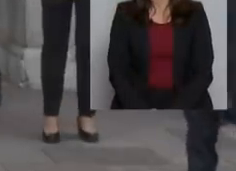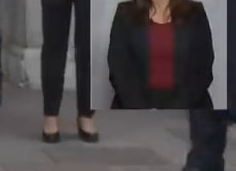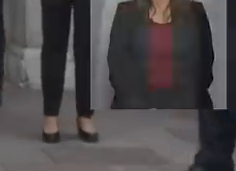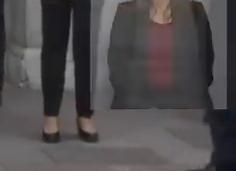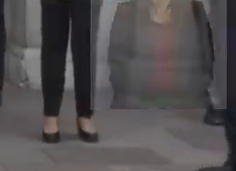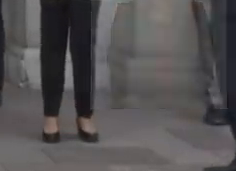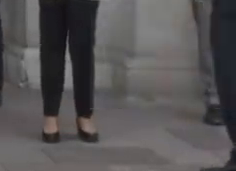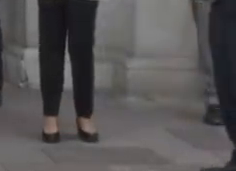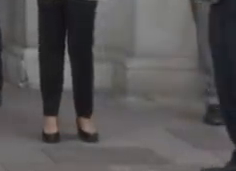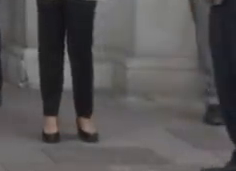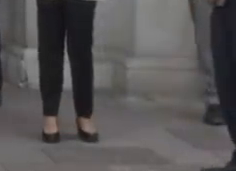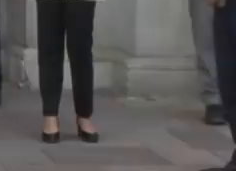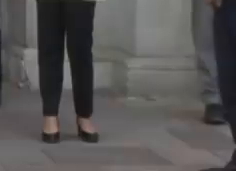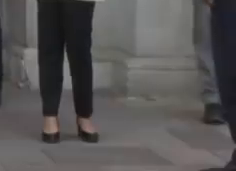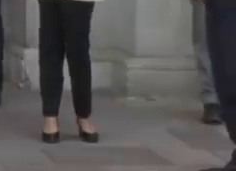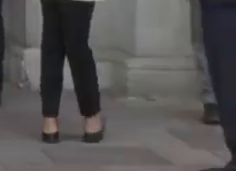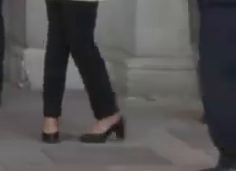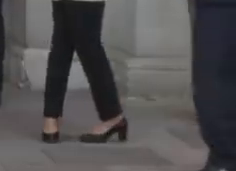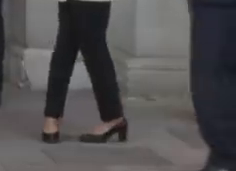Gracias.